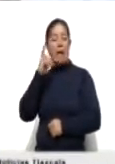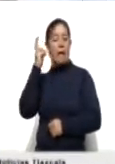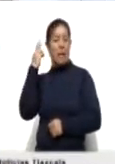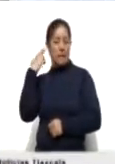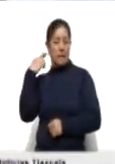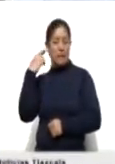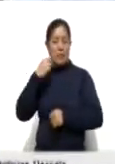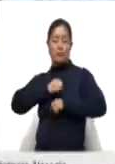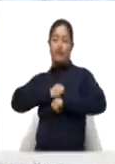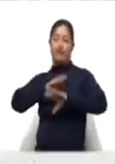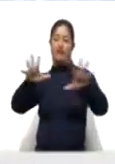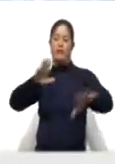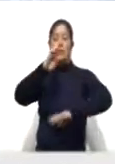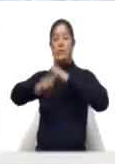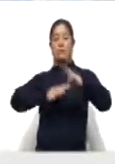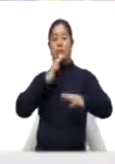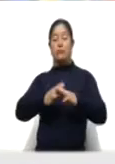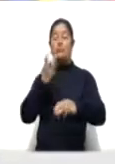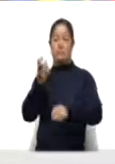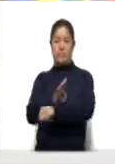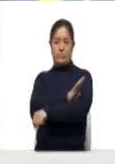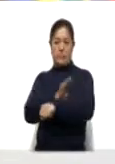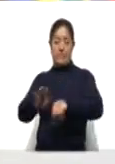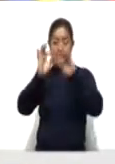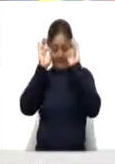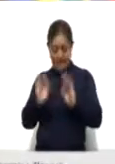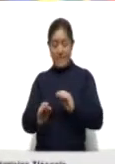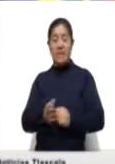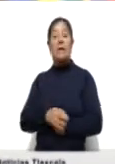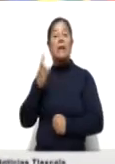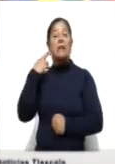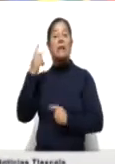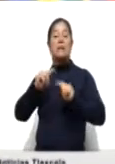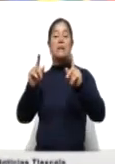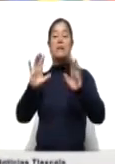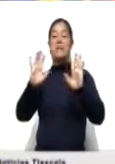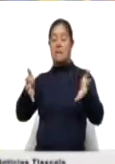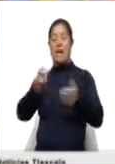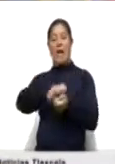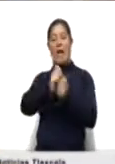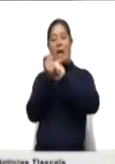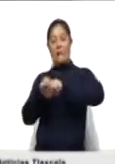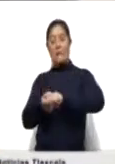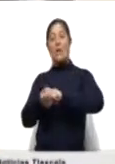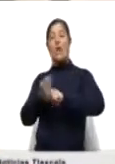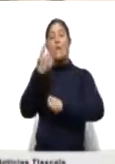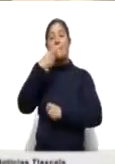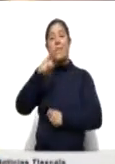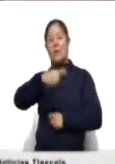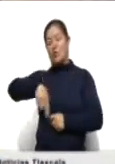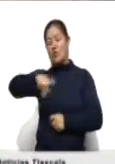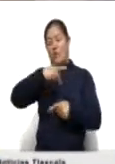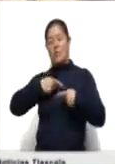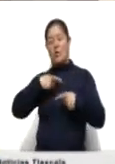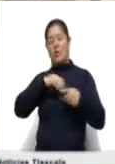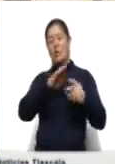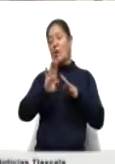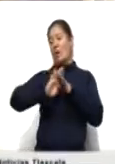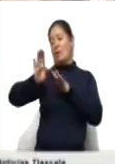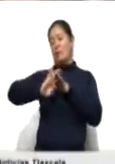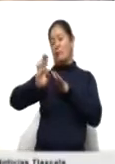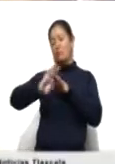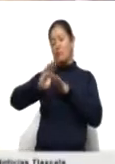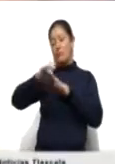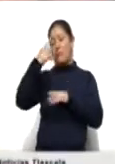Y esto sin duda es un beneficio, porque Radio Tlaxcala se ha convertido en vínculo para los coterráneos que han emigrado en busca de un